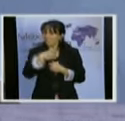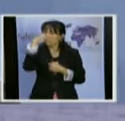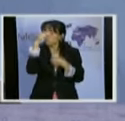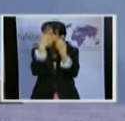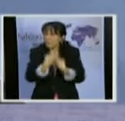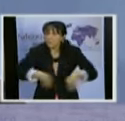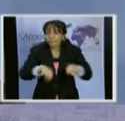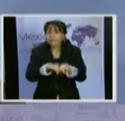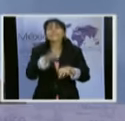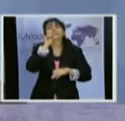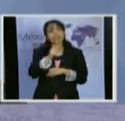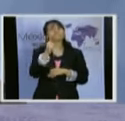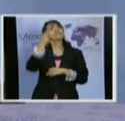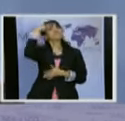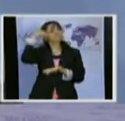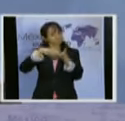ahí.